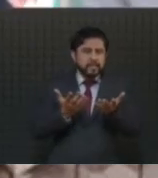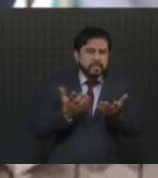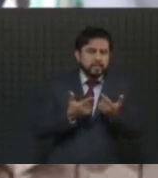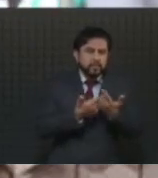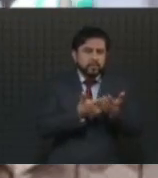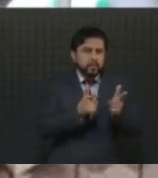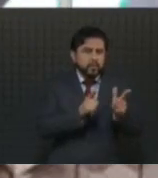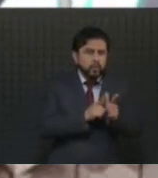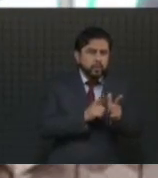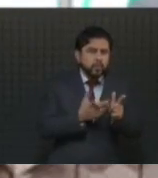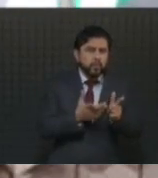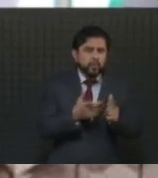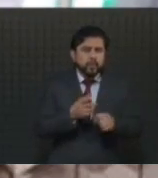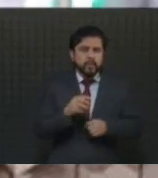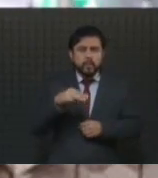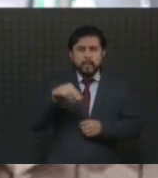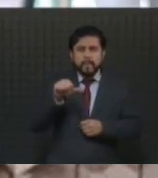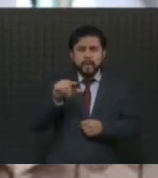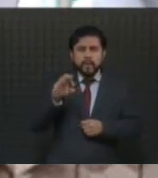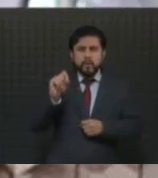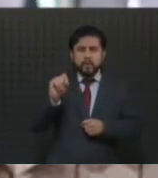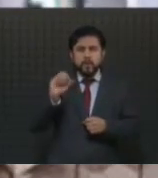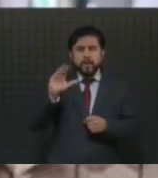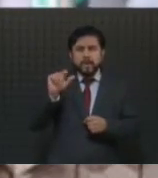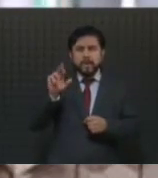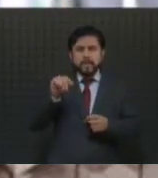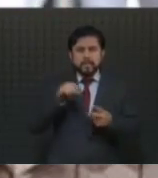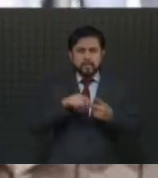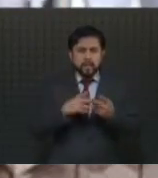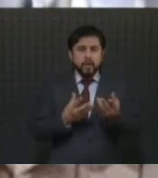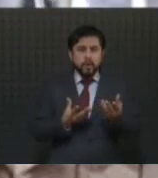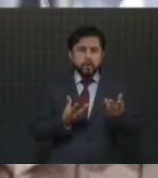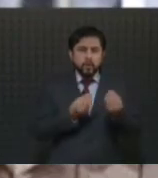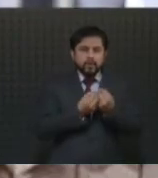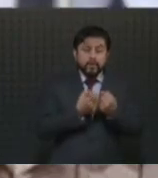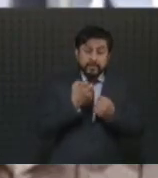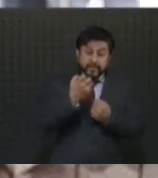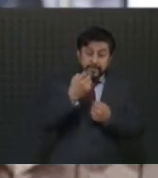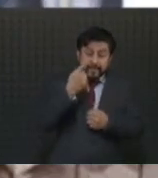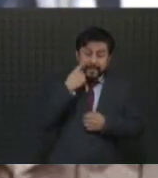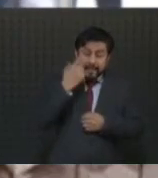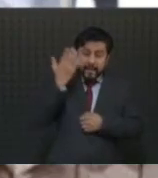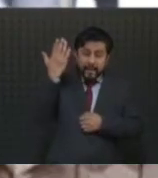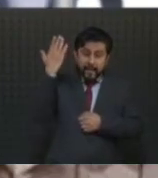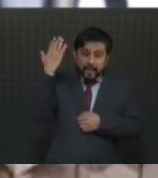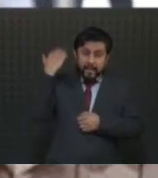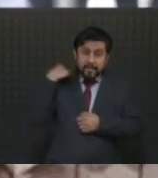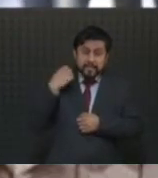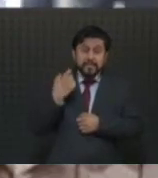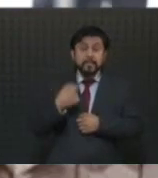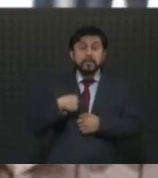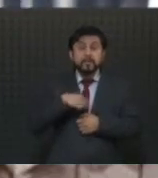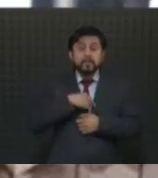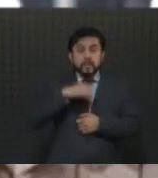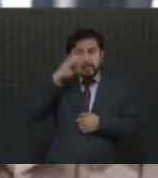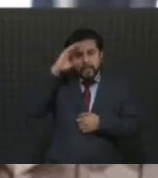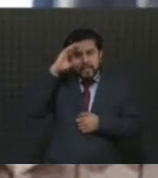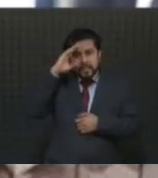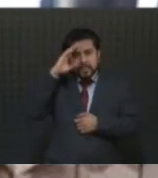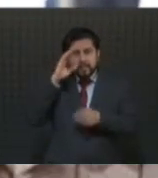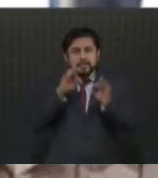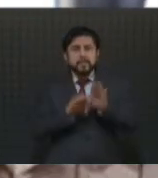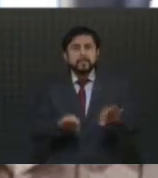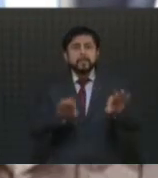en Santa Úrsula, ahí con Manolo Carranza, que anda por aquí. Así que desde entonces se decía que era fundamental que la cantera fuera un